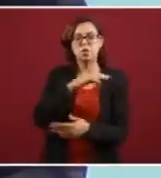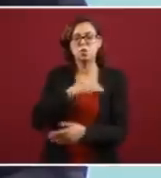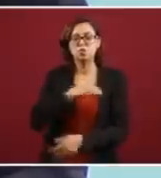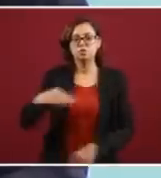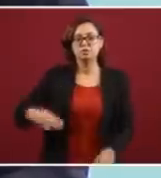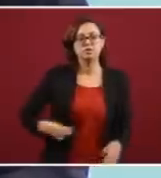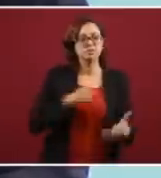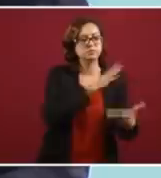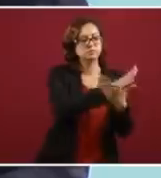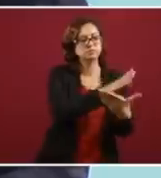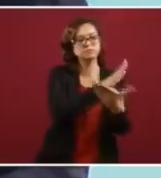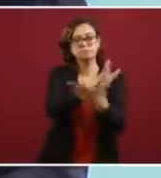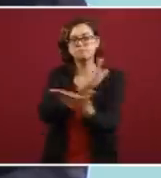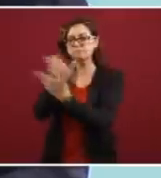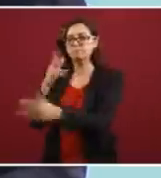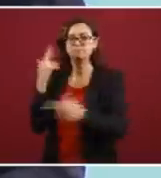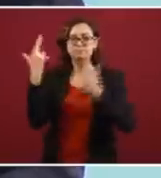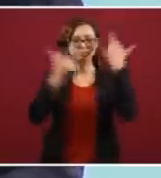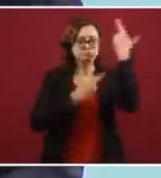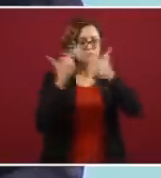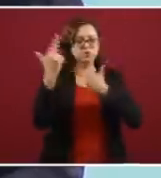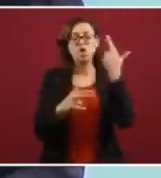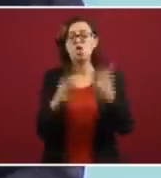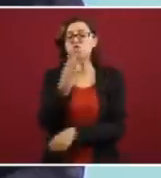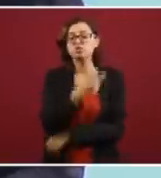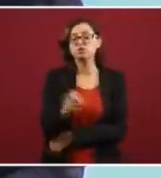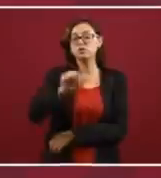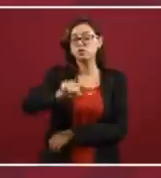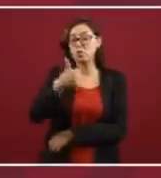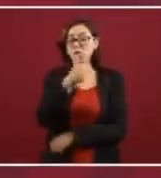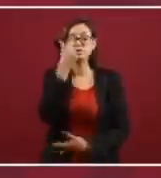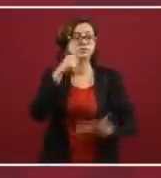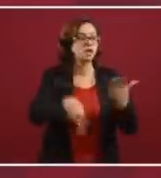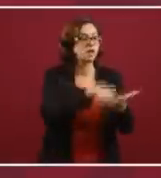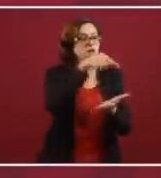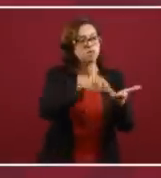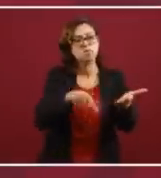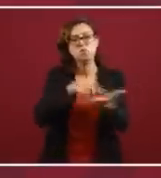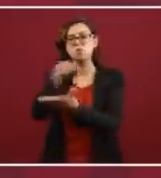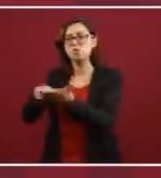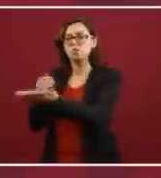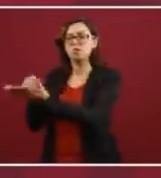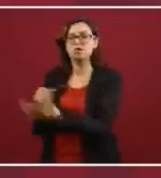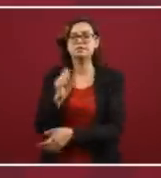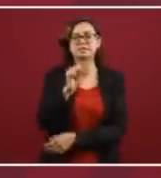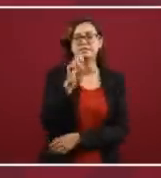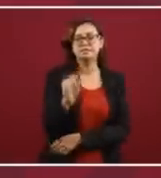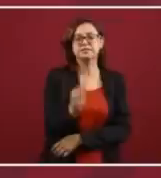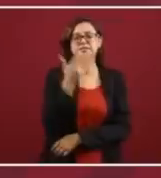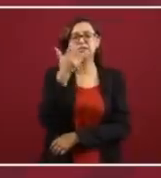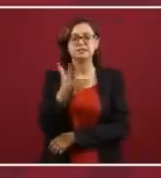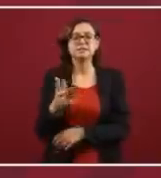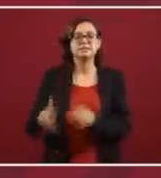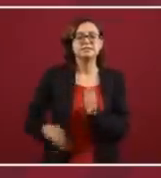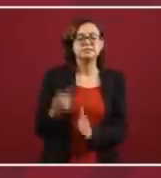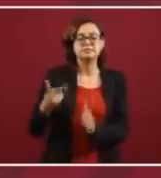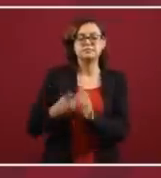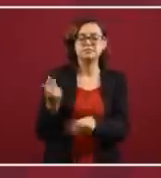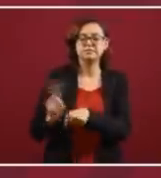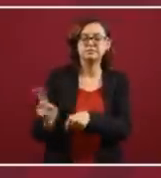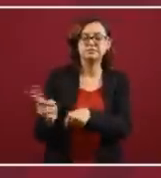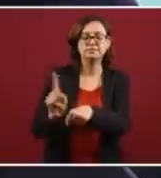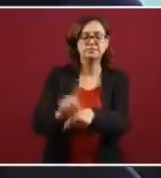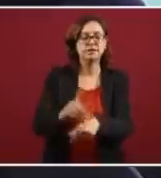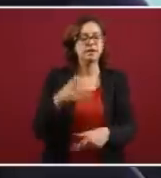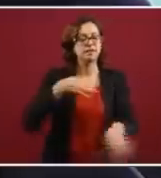Tepecuacuilco, donde se han revisado 211 puntos de búsqueda durante 65 jornadas de trabajo.